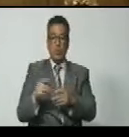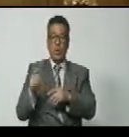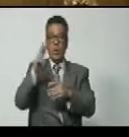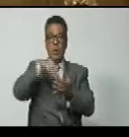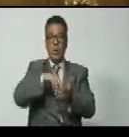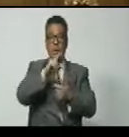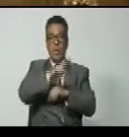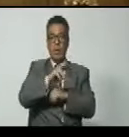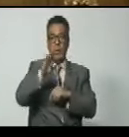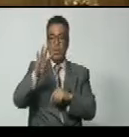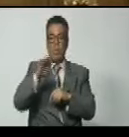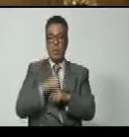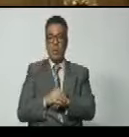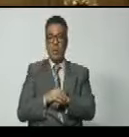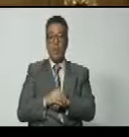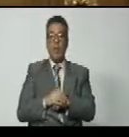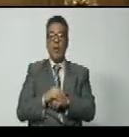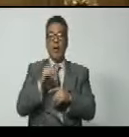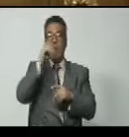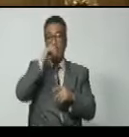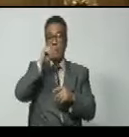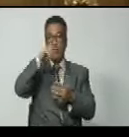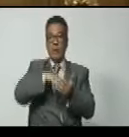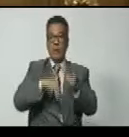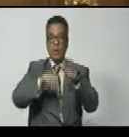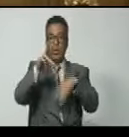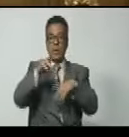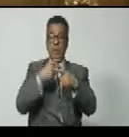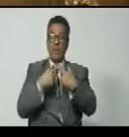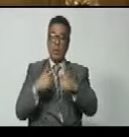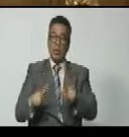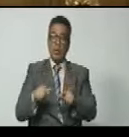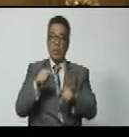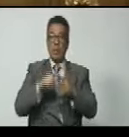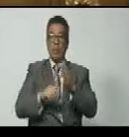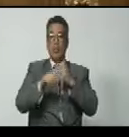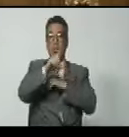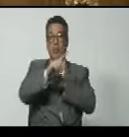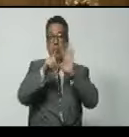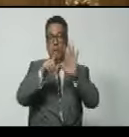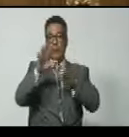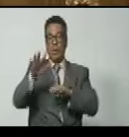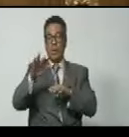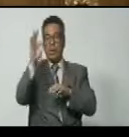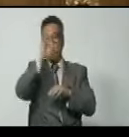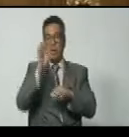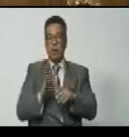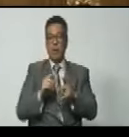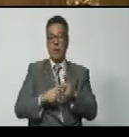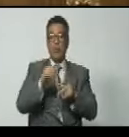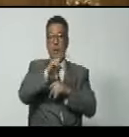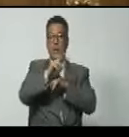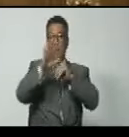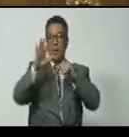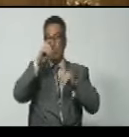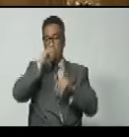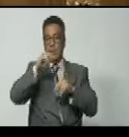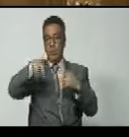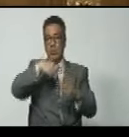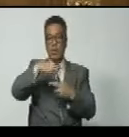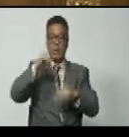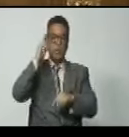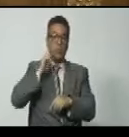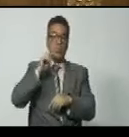marzo de 2024, años 213 de la independencia y 165 de la federación y 25 años de la